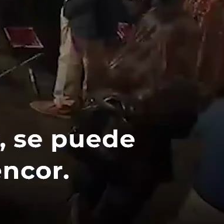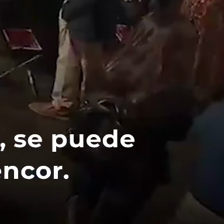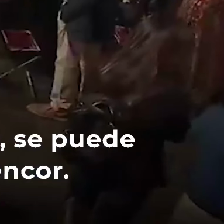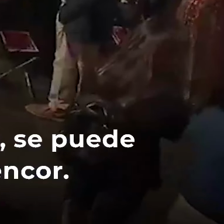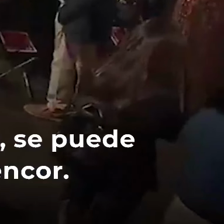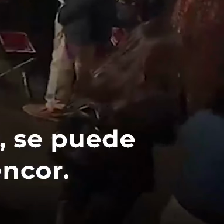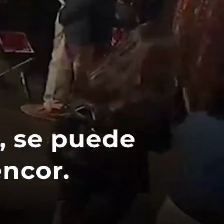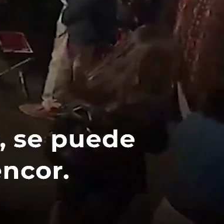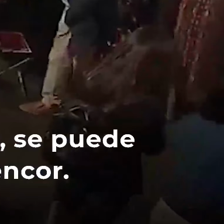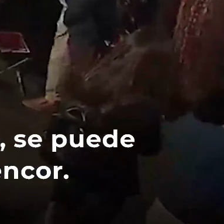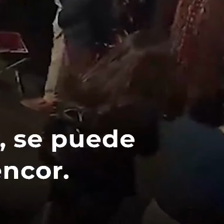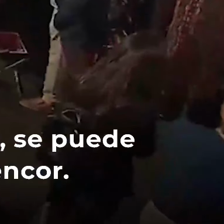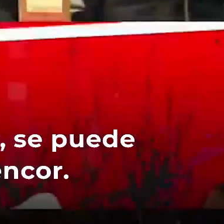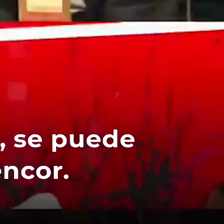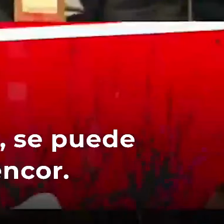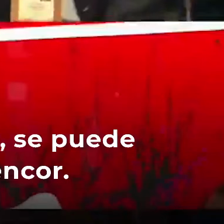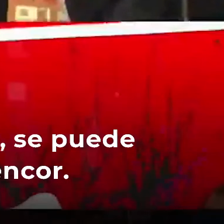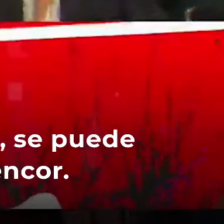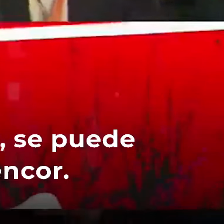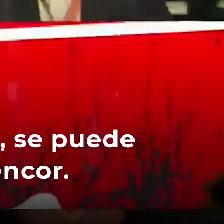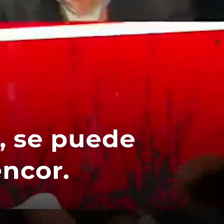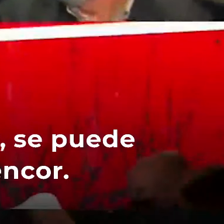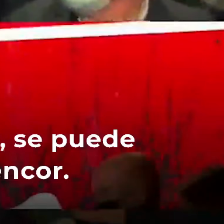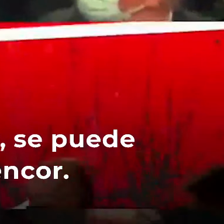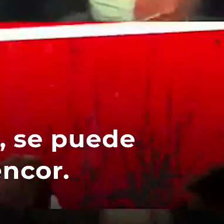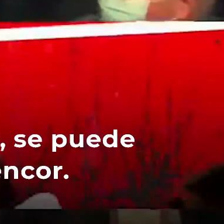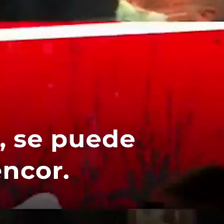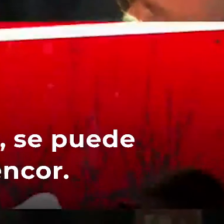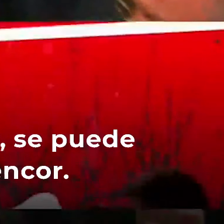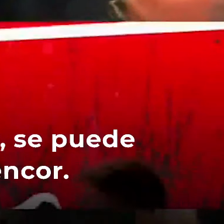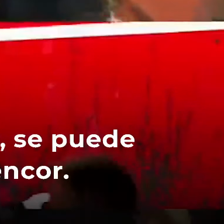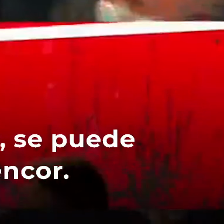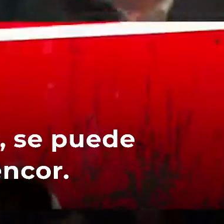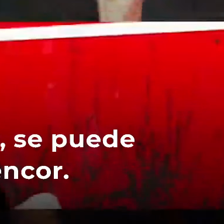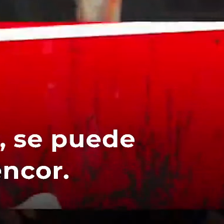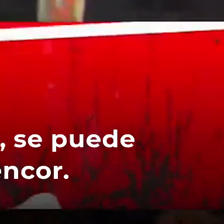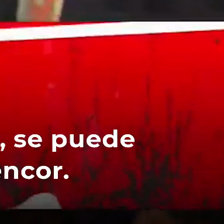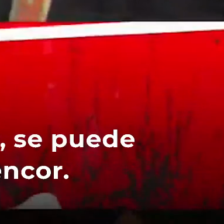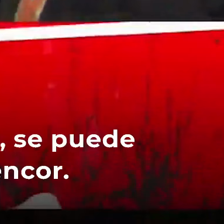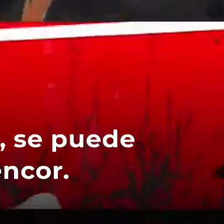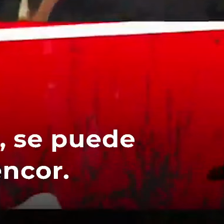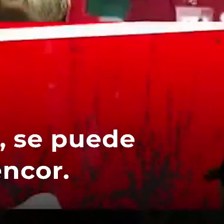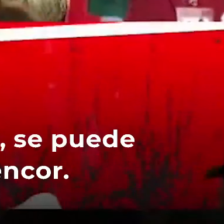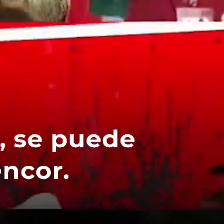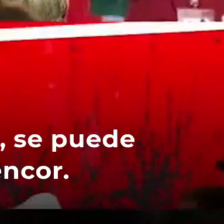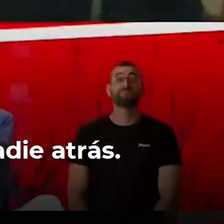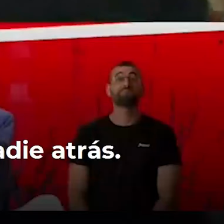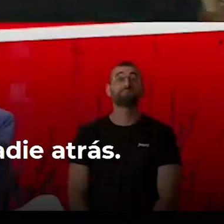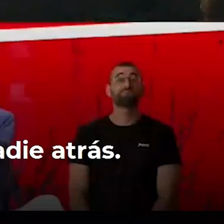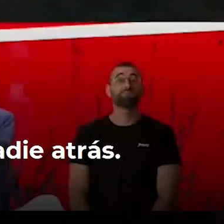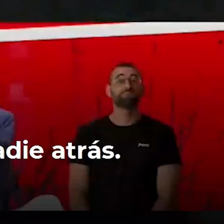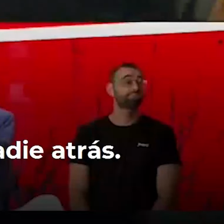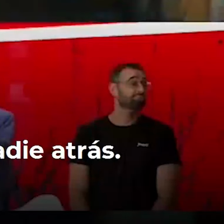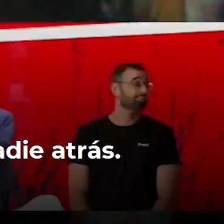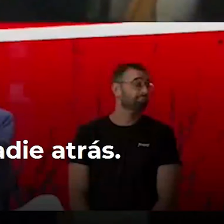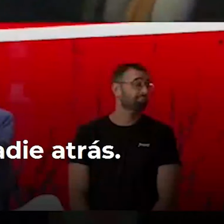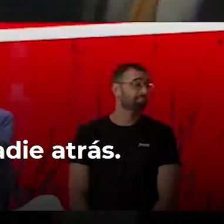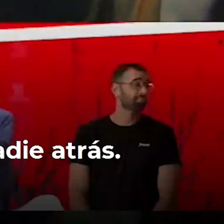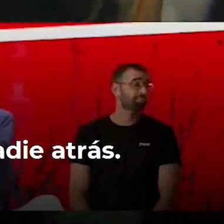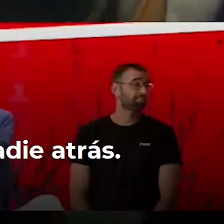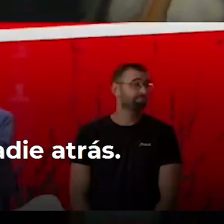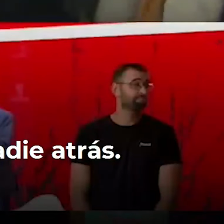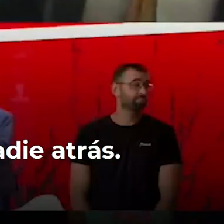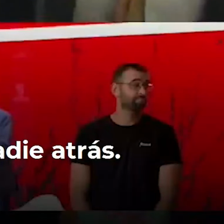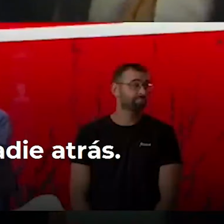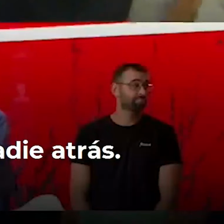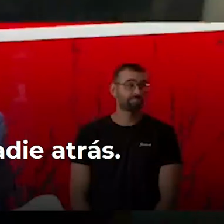ningún proyecto, ningún país se puede construir sobre la desigualdad, la división o el rencor. ¿Cuándo? Hemos sido capaces de